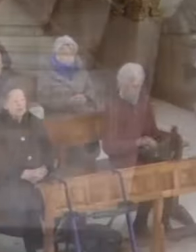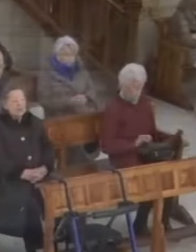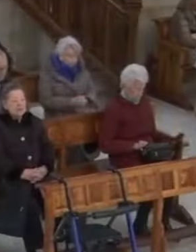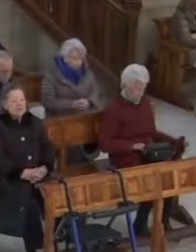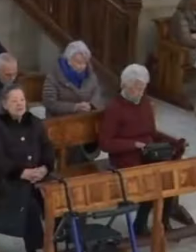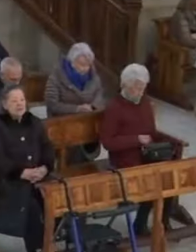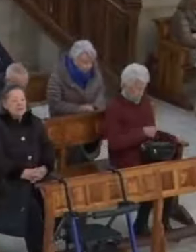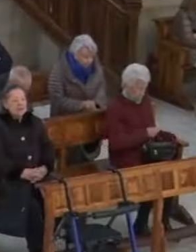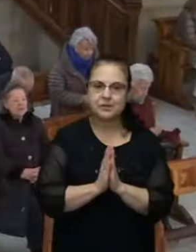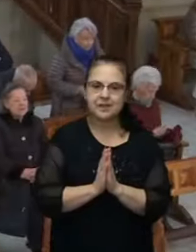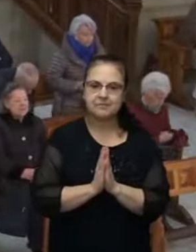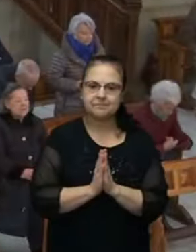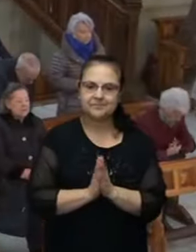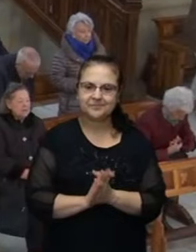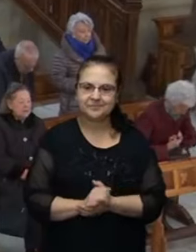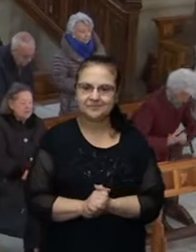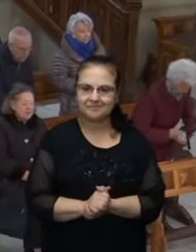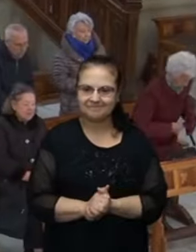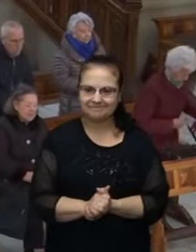Oremos.